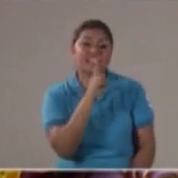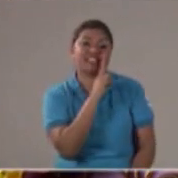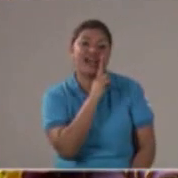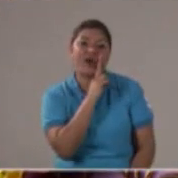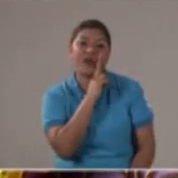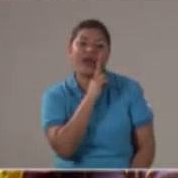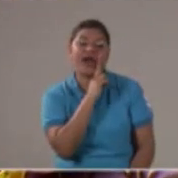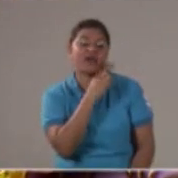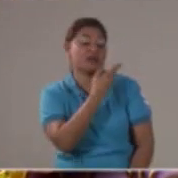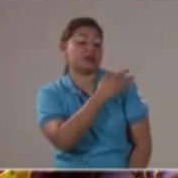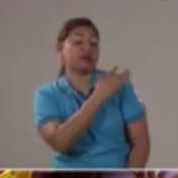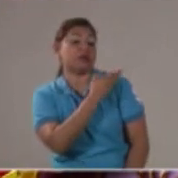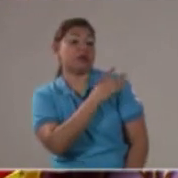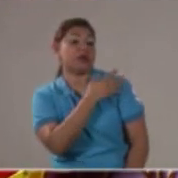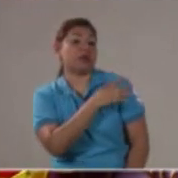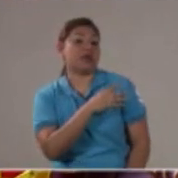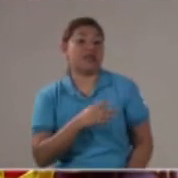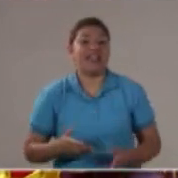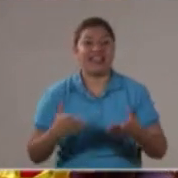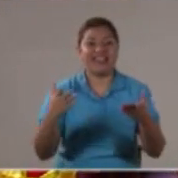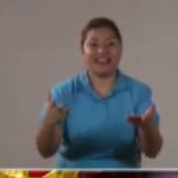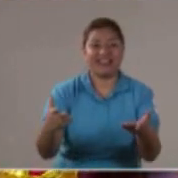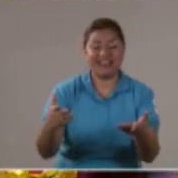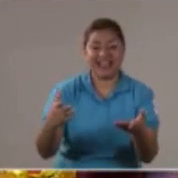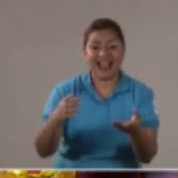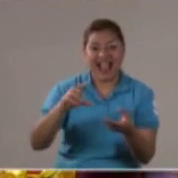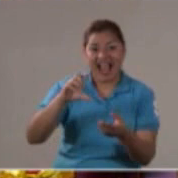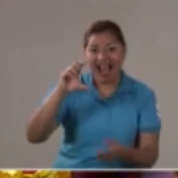¿verdad?, le pasan su lata de eso. Ahí,